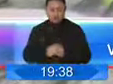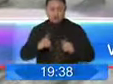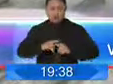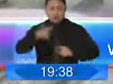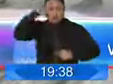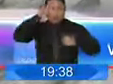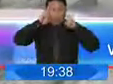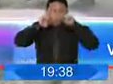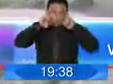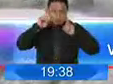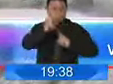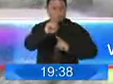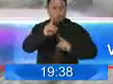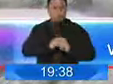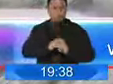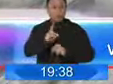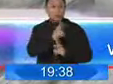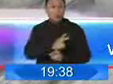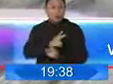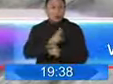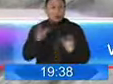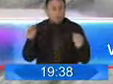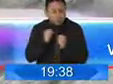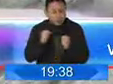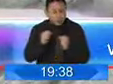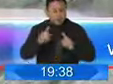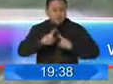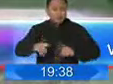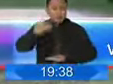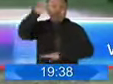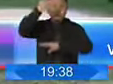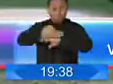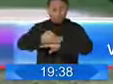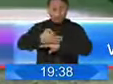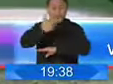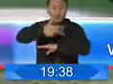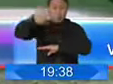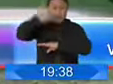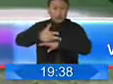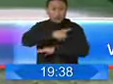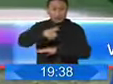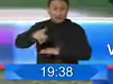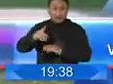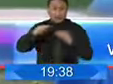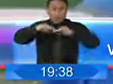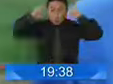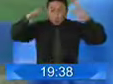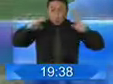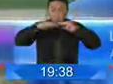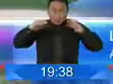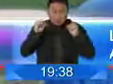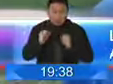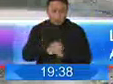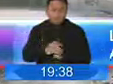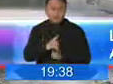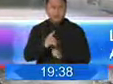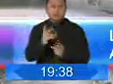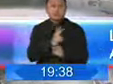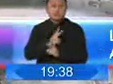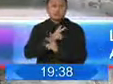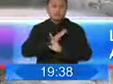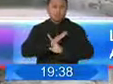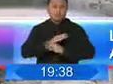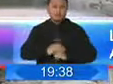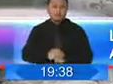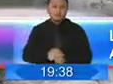calor. Protegerse del frío, principalmente en el Cotopaxi, en el Chimborazo, en el páramo, lo que hacemos es protegernos del ambiente al que vamos. Otros